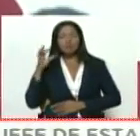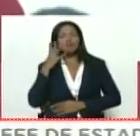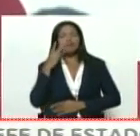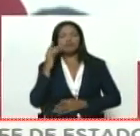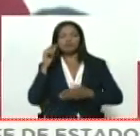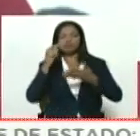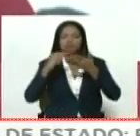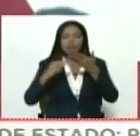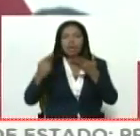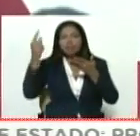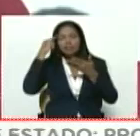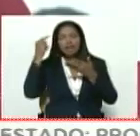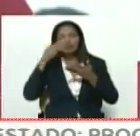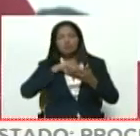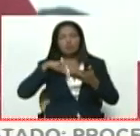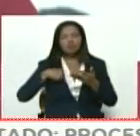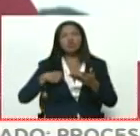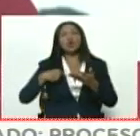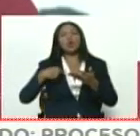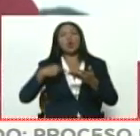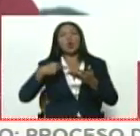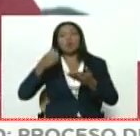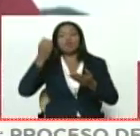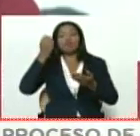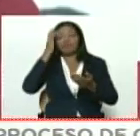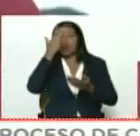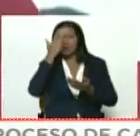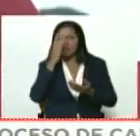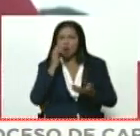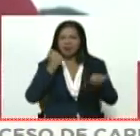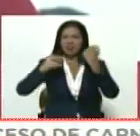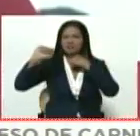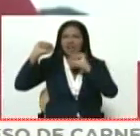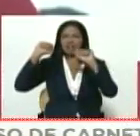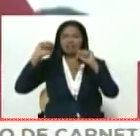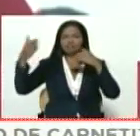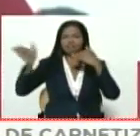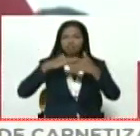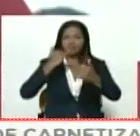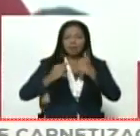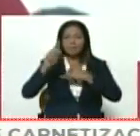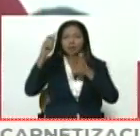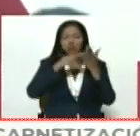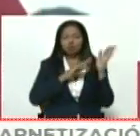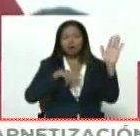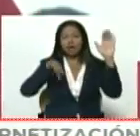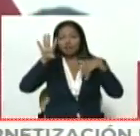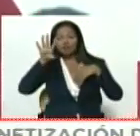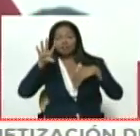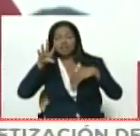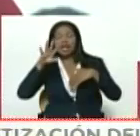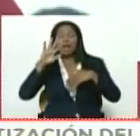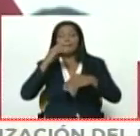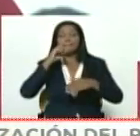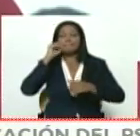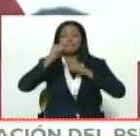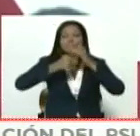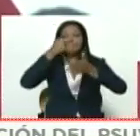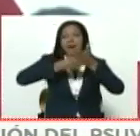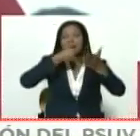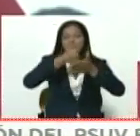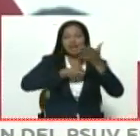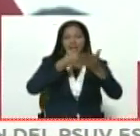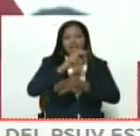sobre todo en este febrero rebelde, 1814, se sellaba la batalla de la Victoria. Y eso es algo que debe saber nuestra